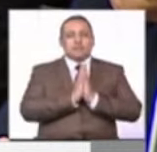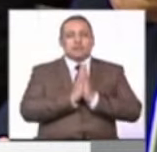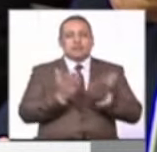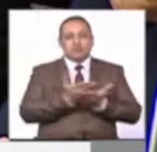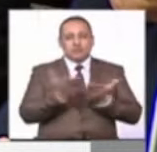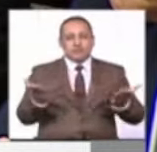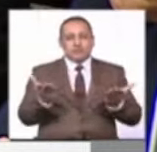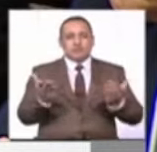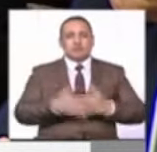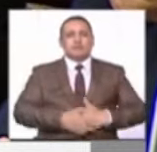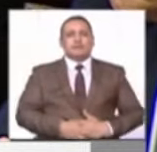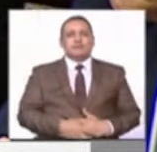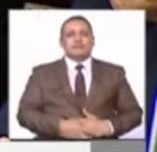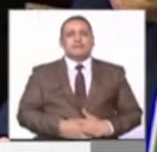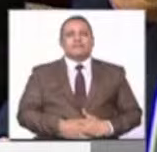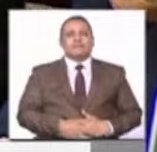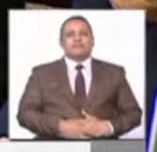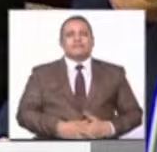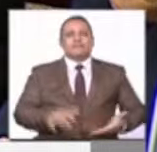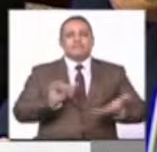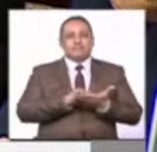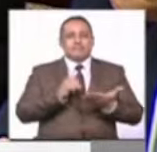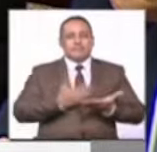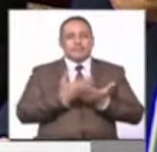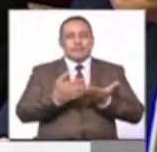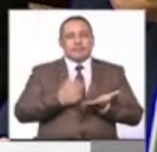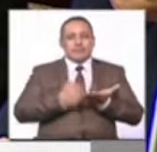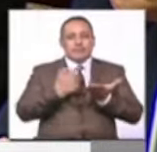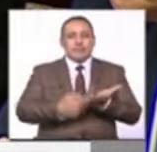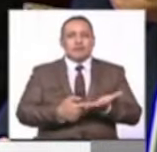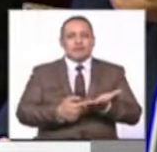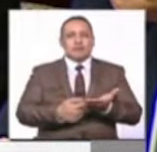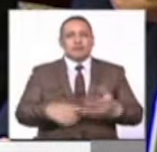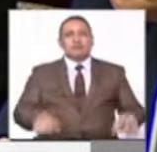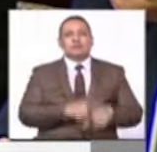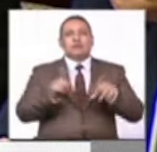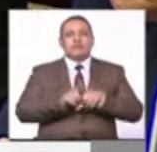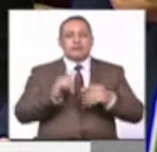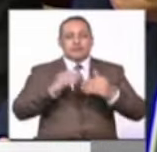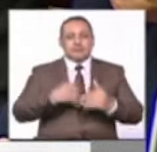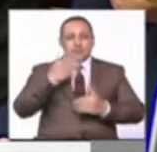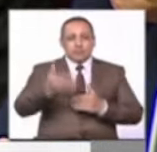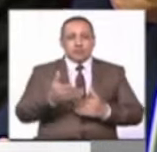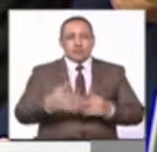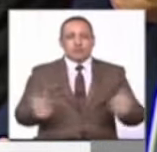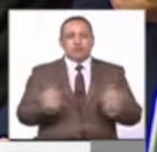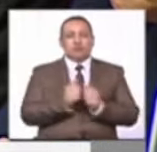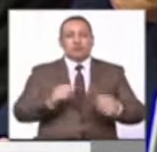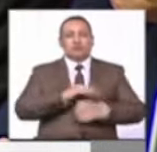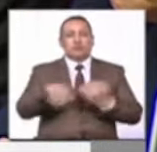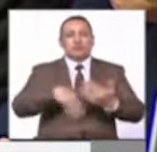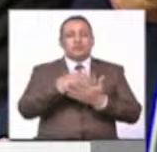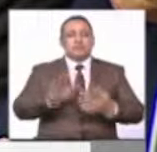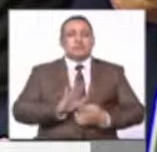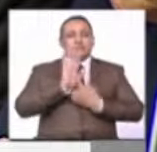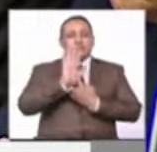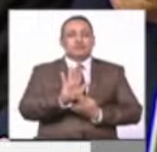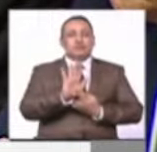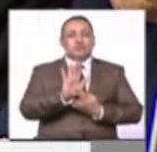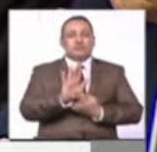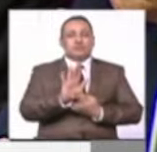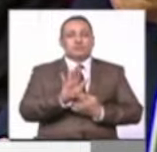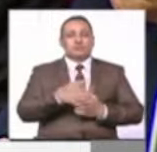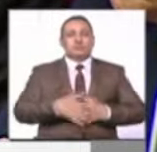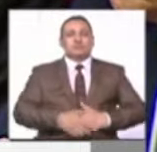invocar que en el debate subsecuente a esta presentación